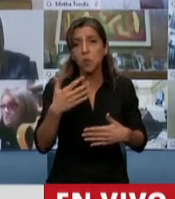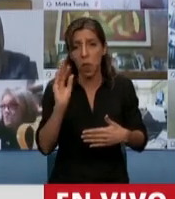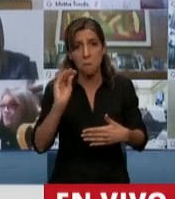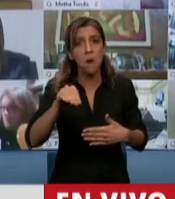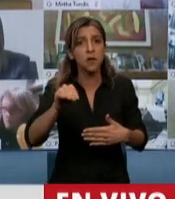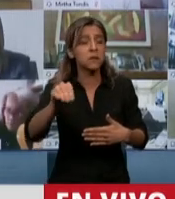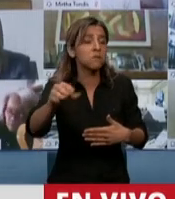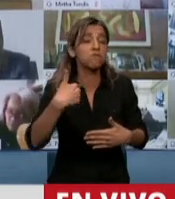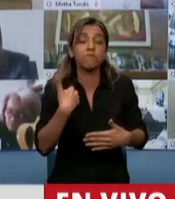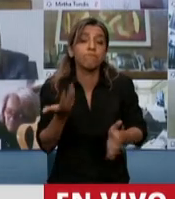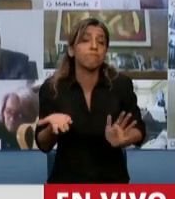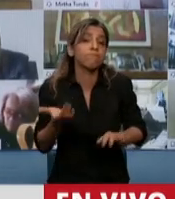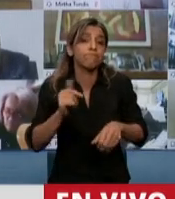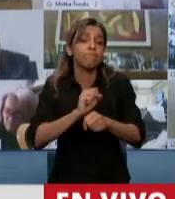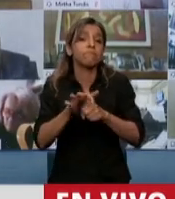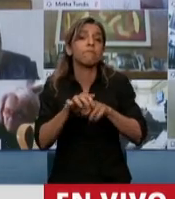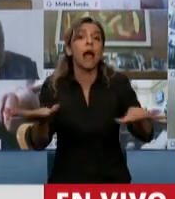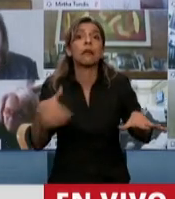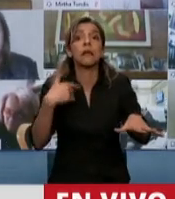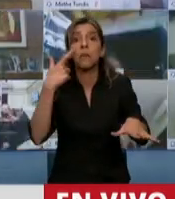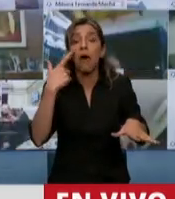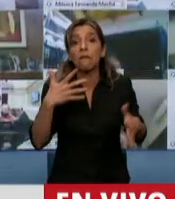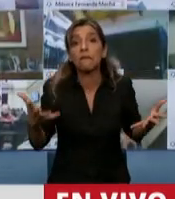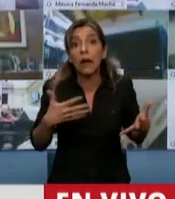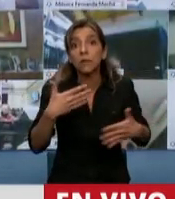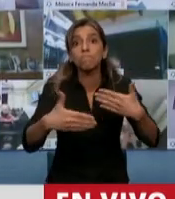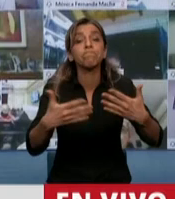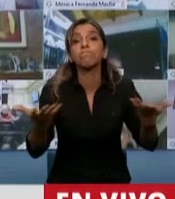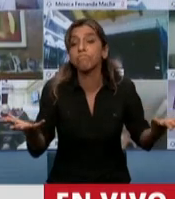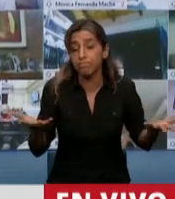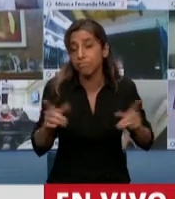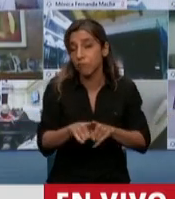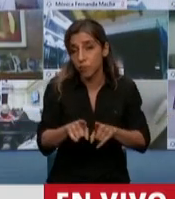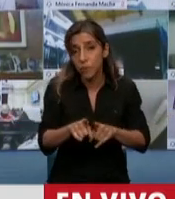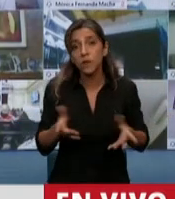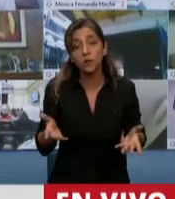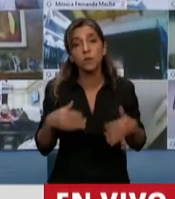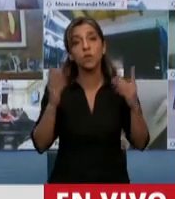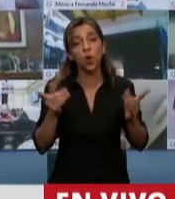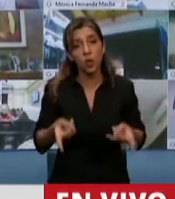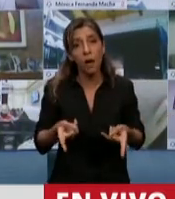la pandemia se vaya desarrollando. Tiene beneficios en cuanto a la